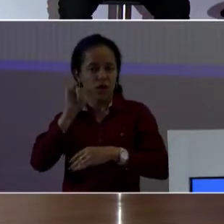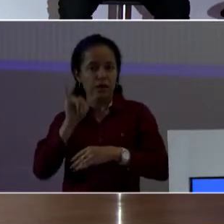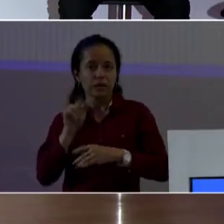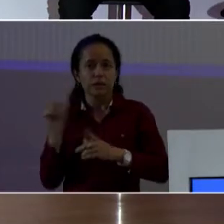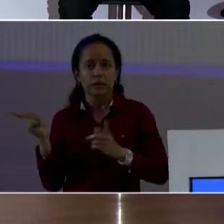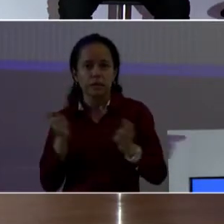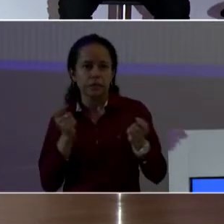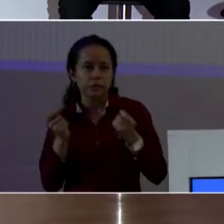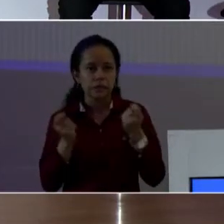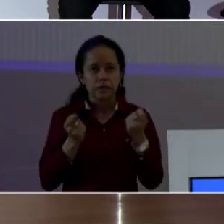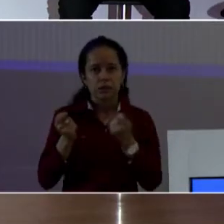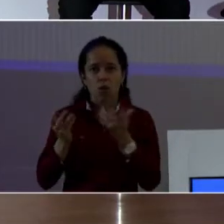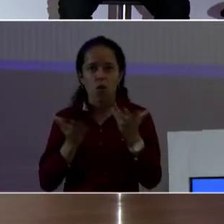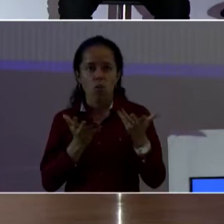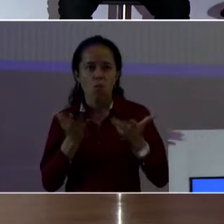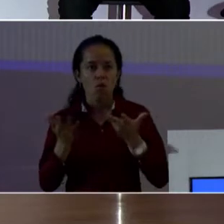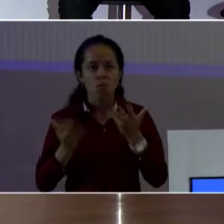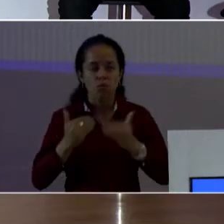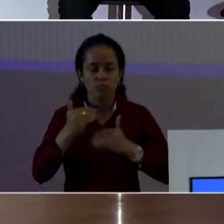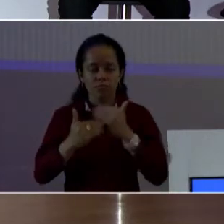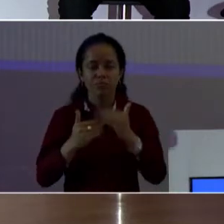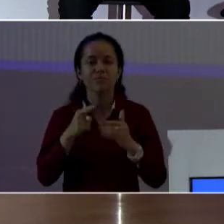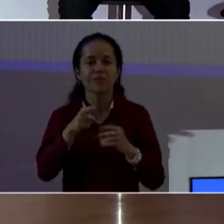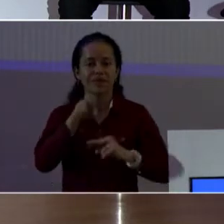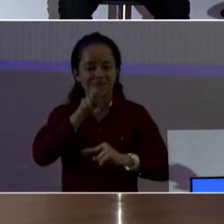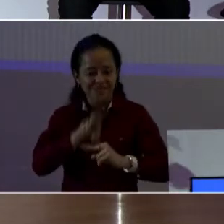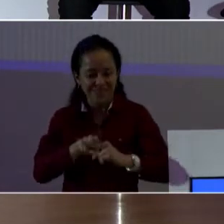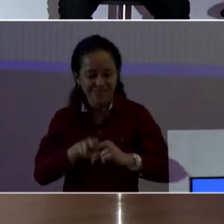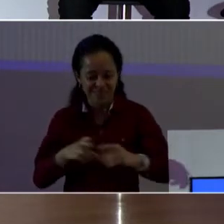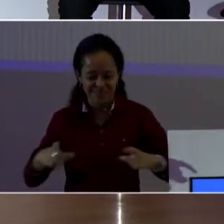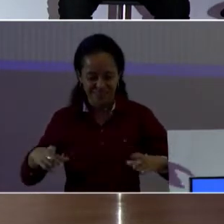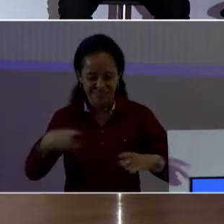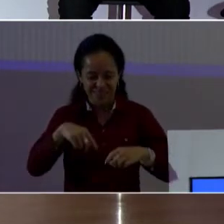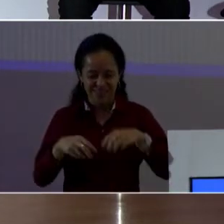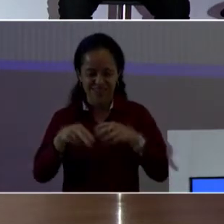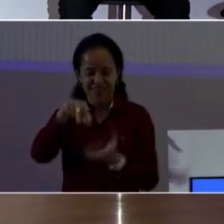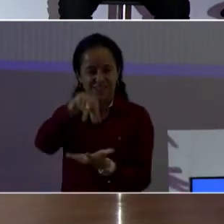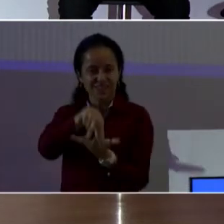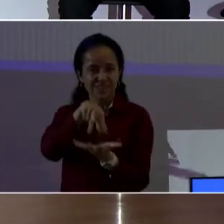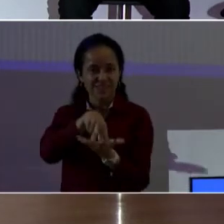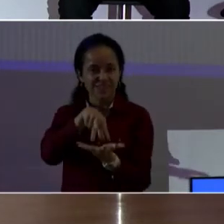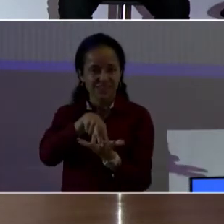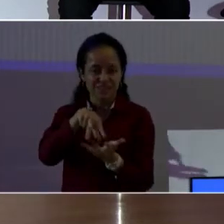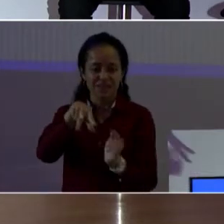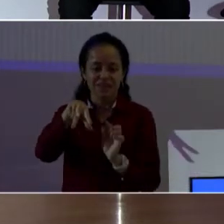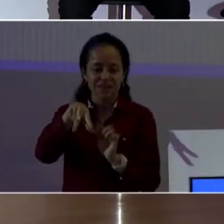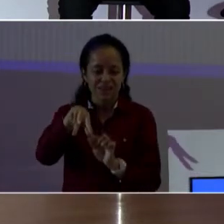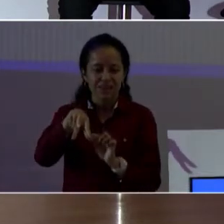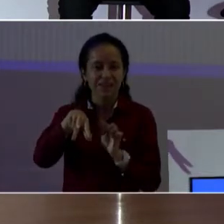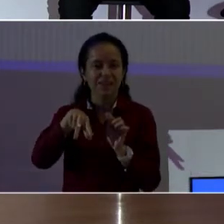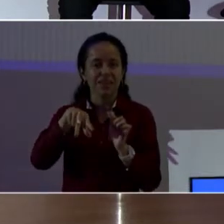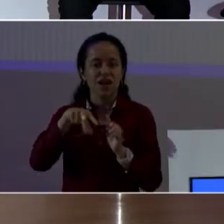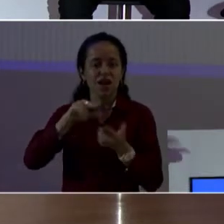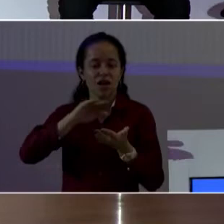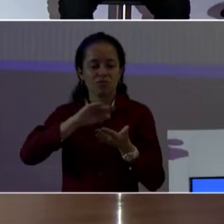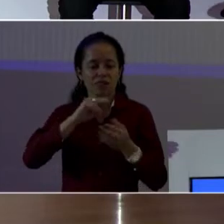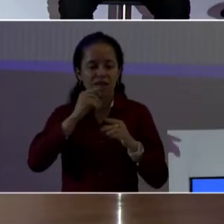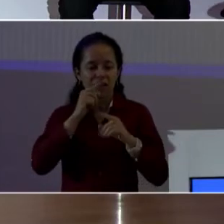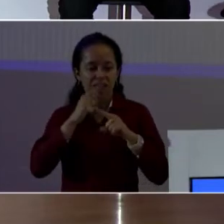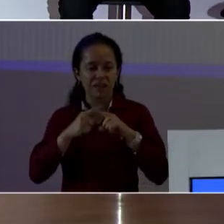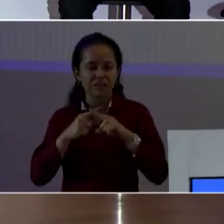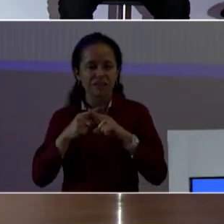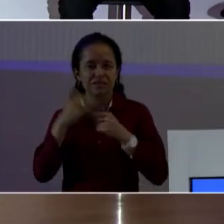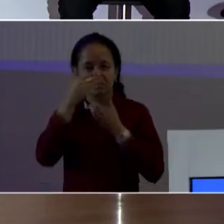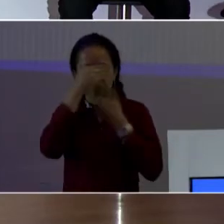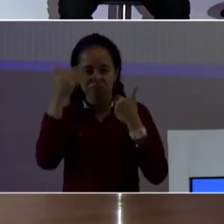sortear y a través de una figura como la silla, que tiene tres patas donde está el excombatiente, la comunidad o la